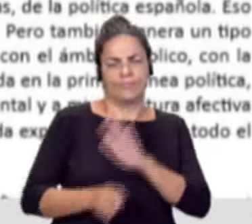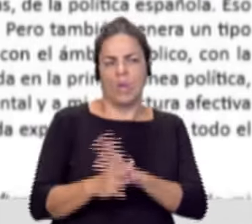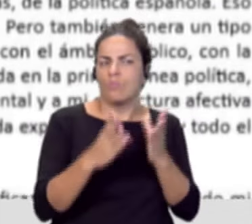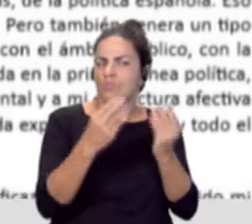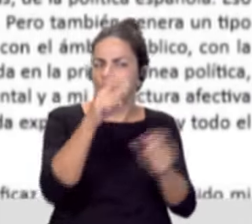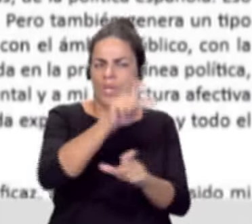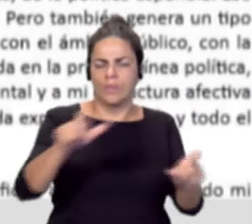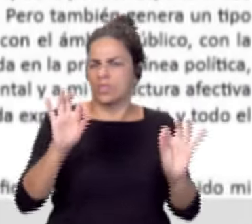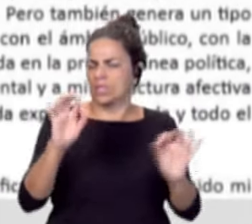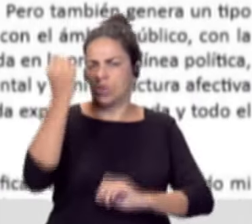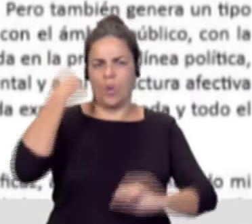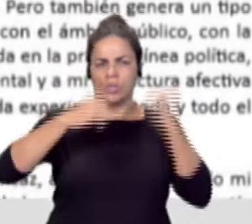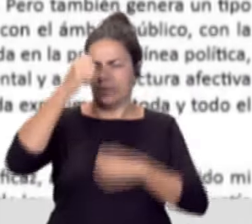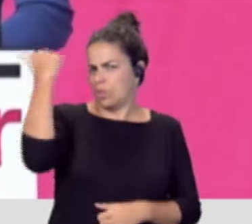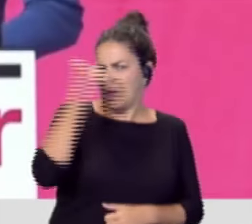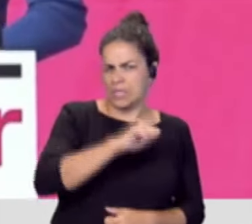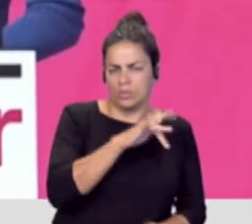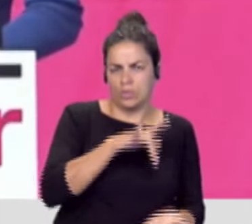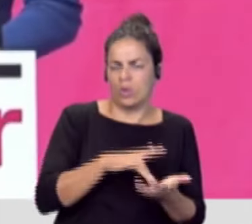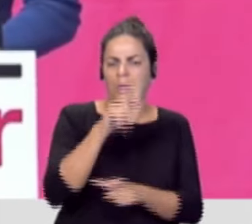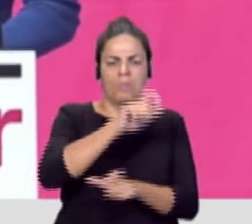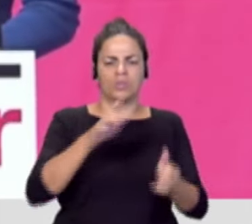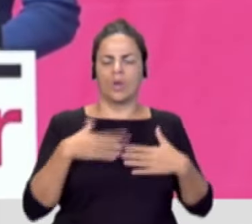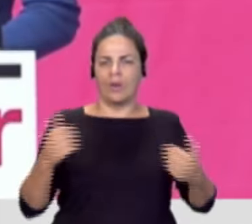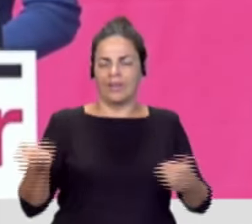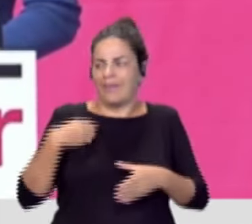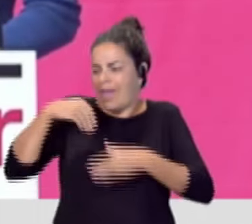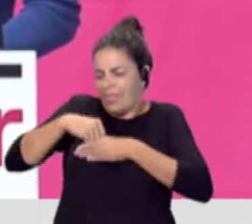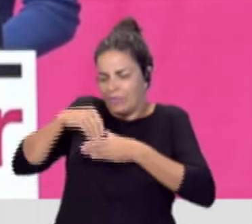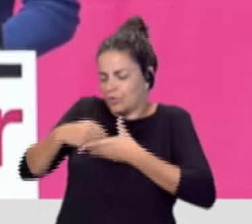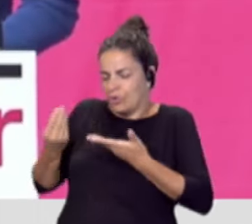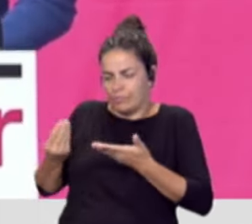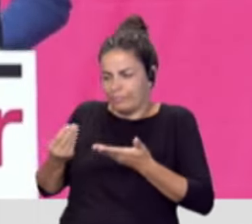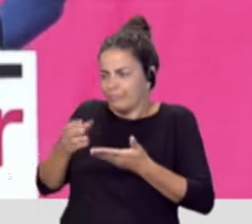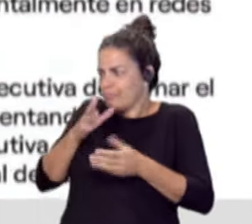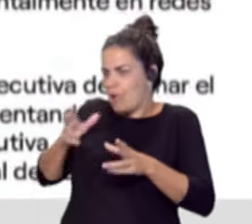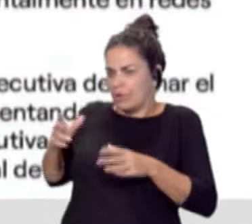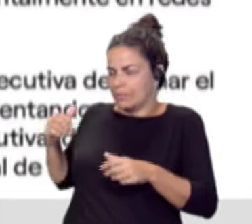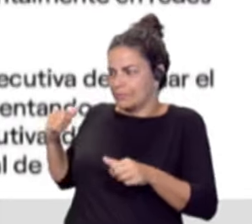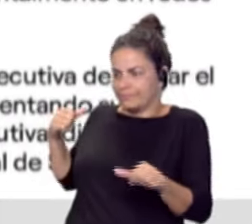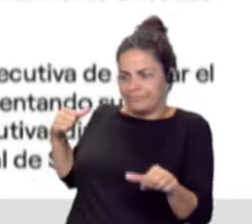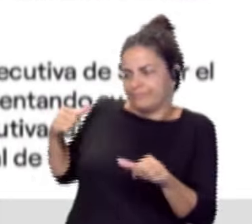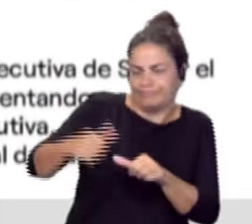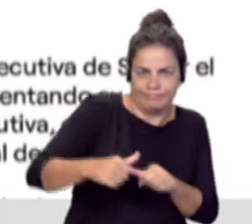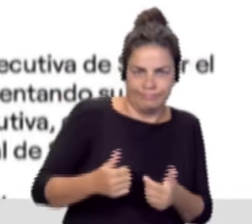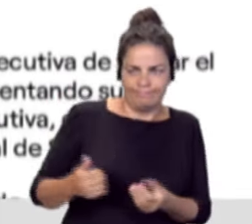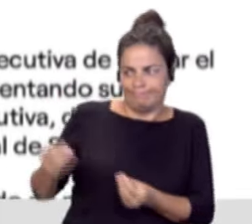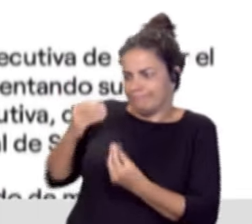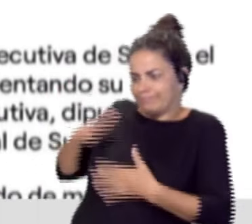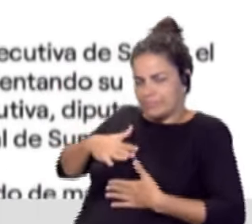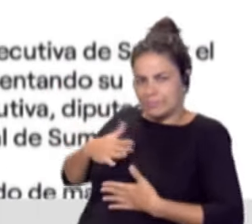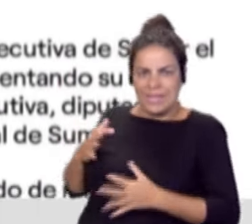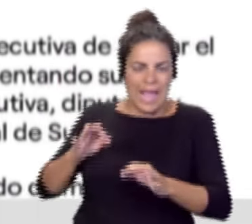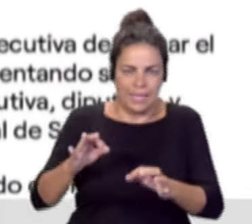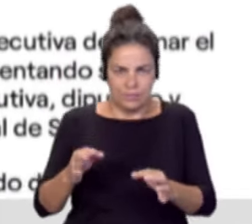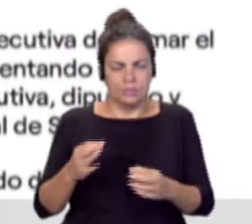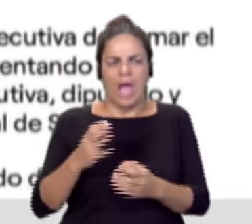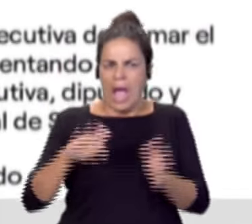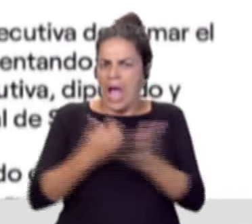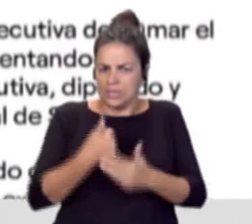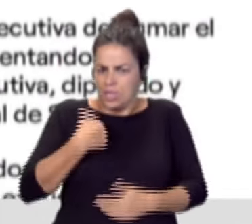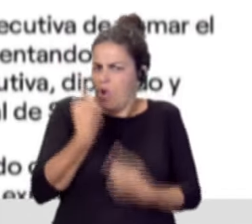machistas. Cualquier persona, yo incluida, venimos con ese bagaje detrás, vivimos en sociedad. La cuestión está en determinado tipo, de, en este caso,